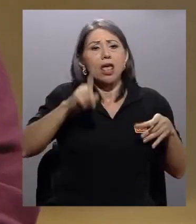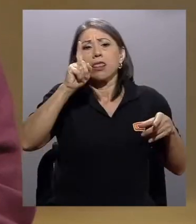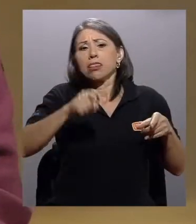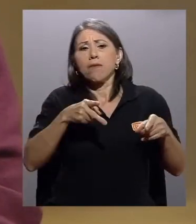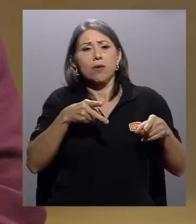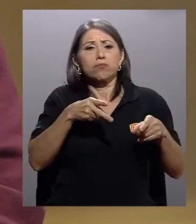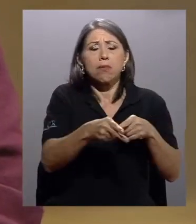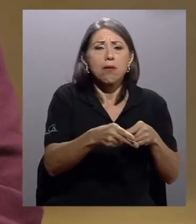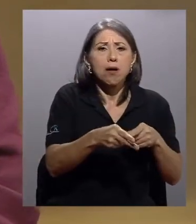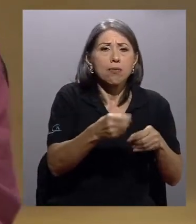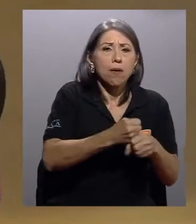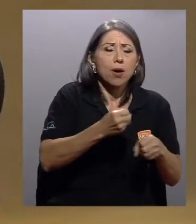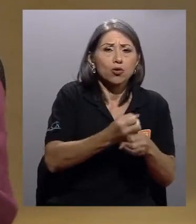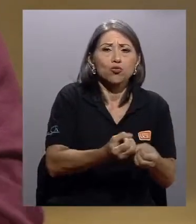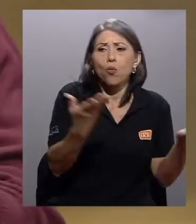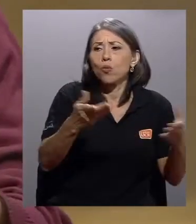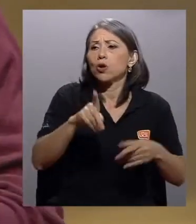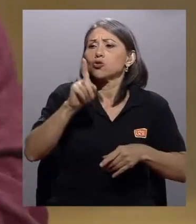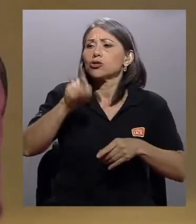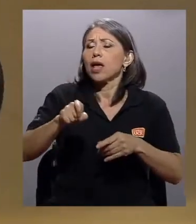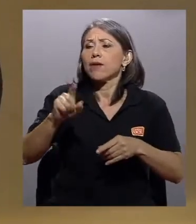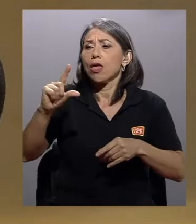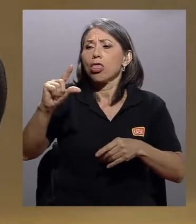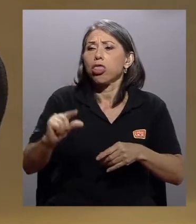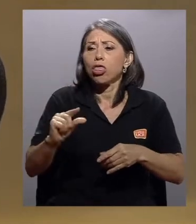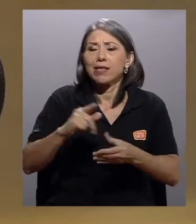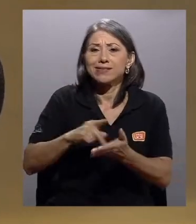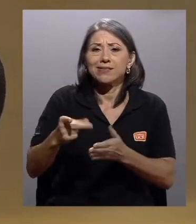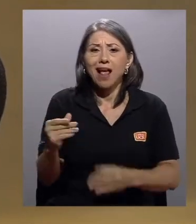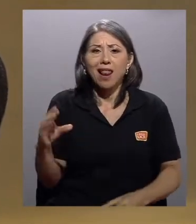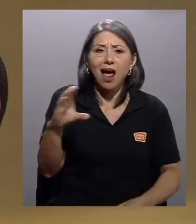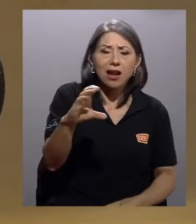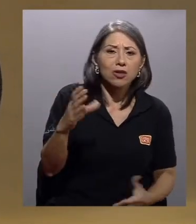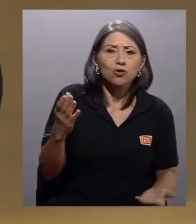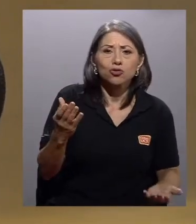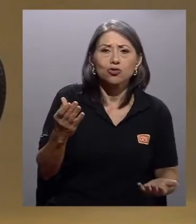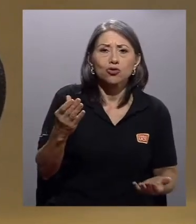públicos, que hay que recortar salarios, que hay que mandar profesores y